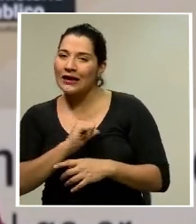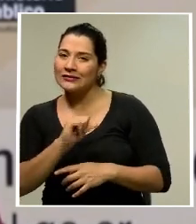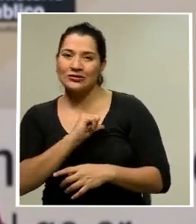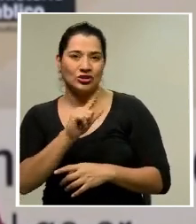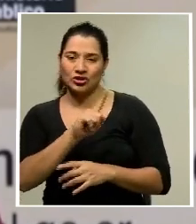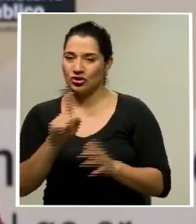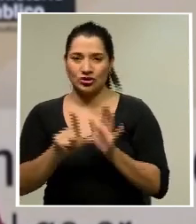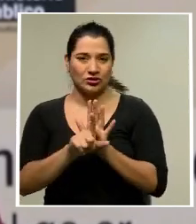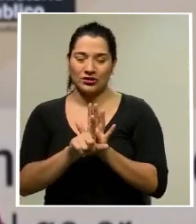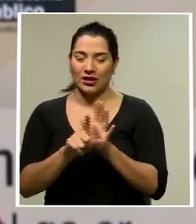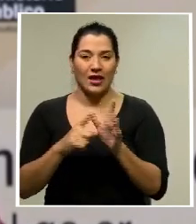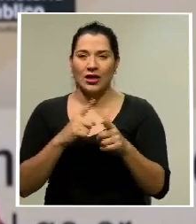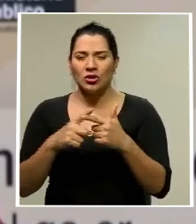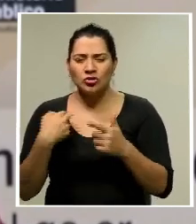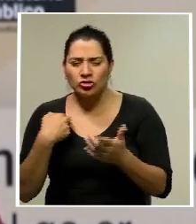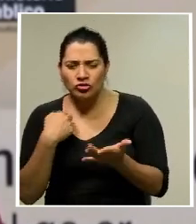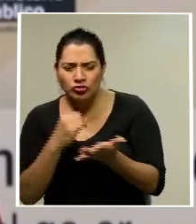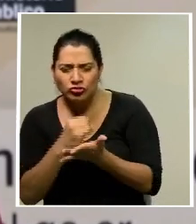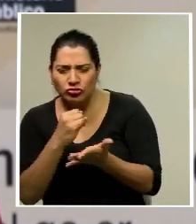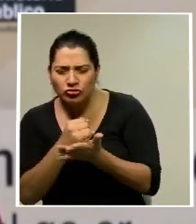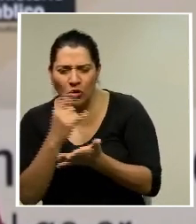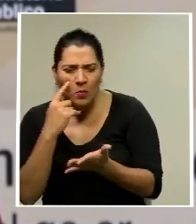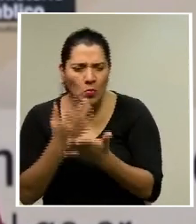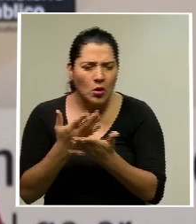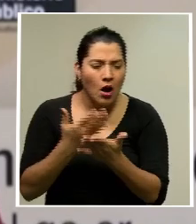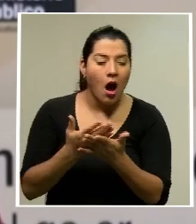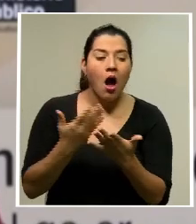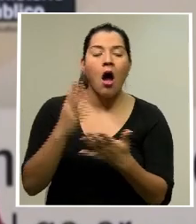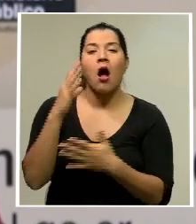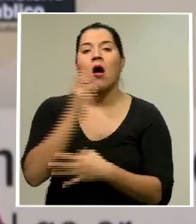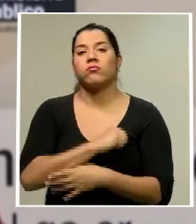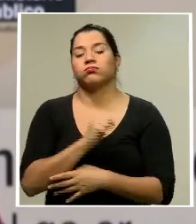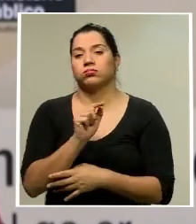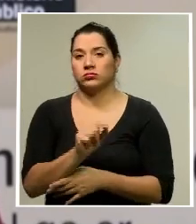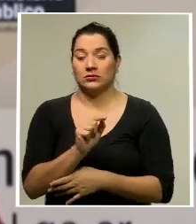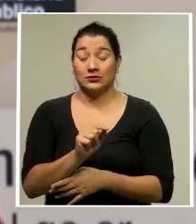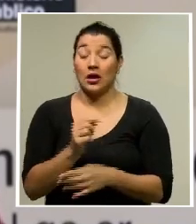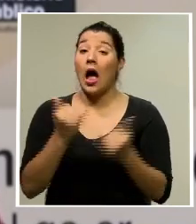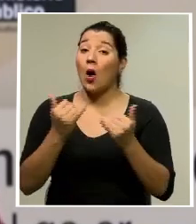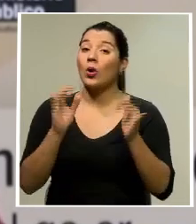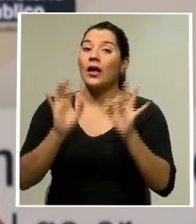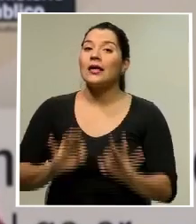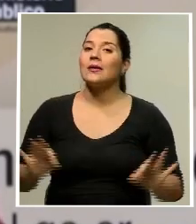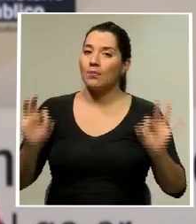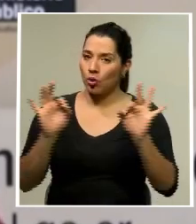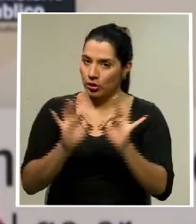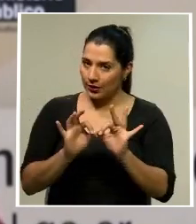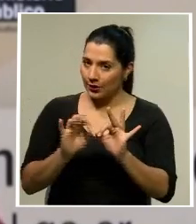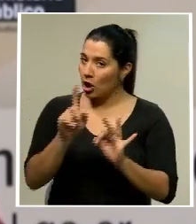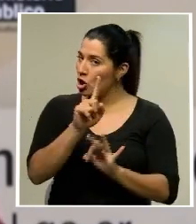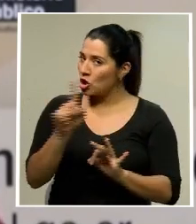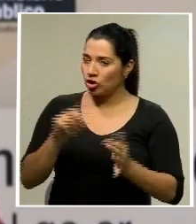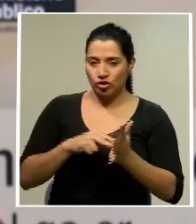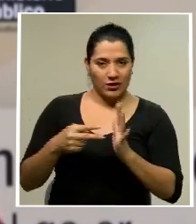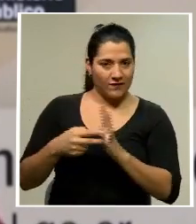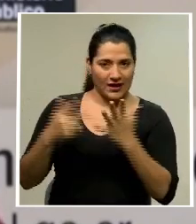nos permite llegar pues a esa conclusión. Importante señalar que esto no le pone fin al resto de investigaciones